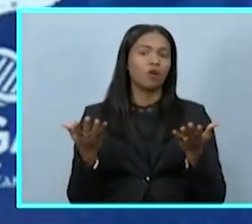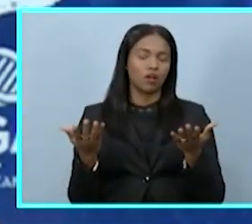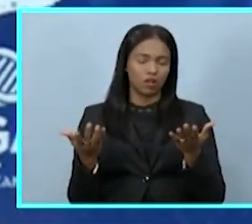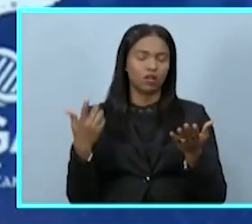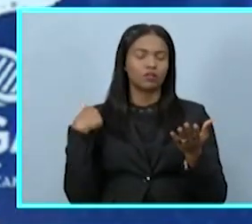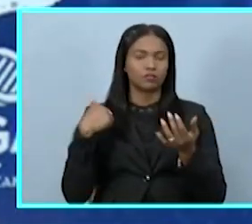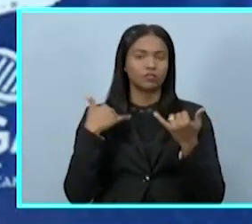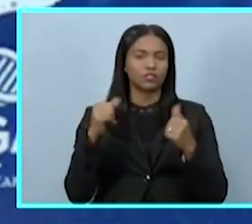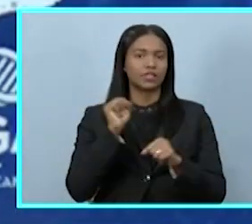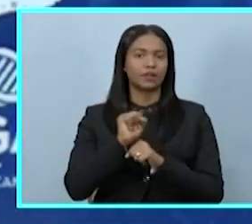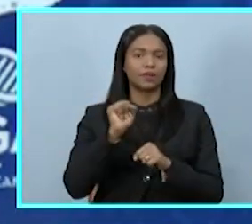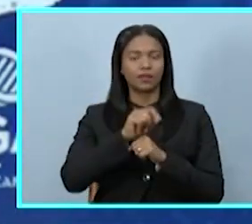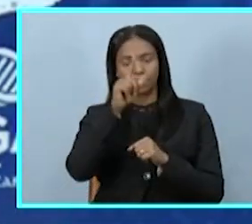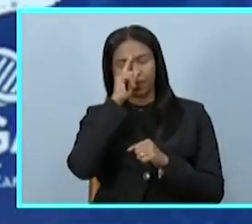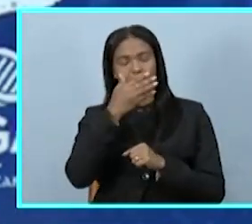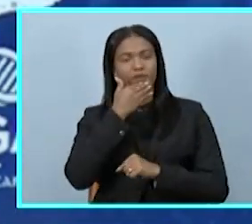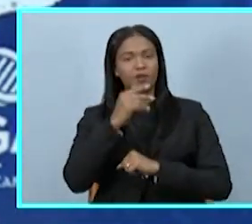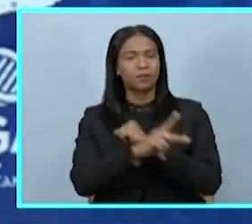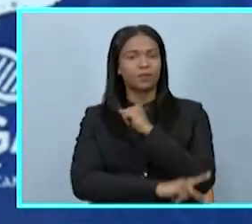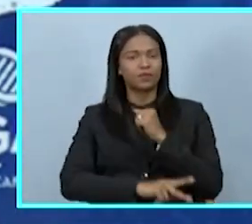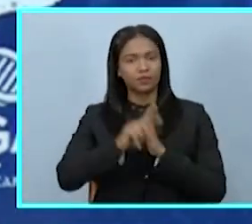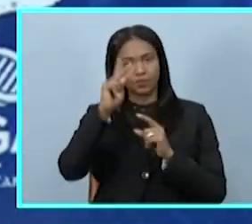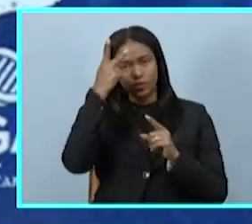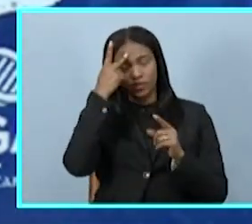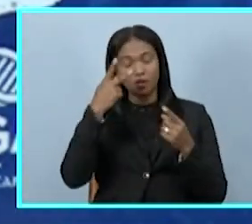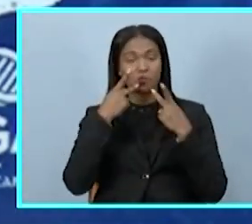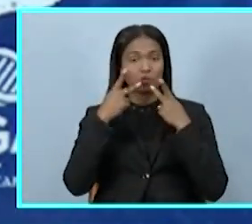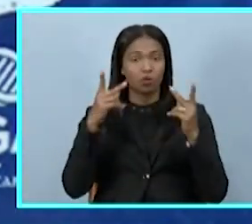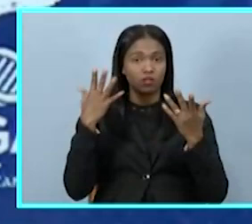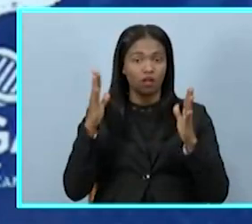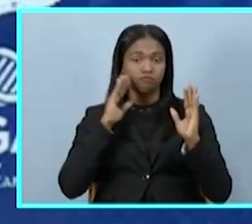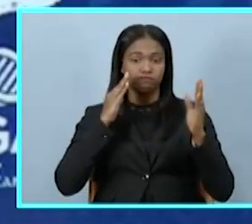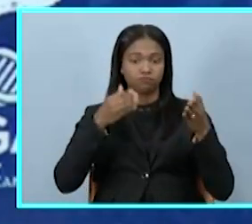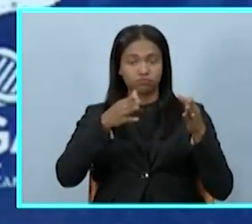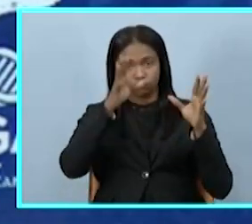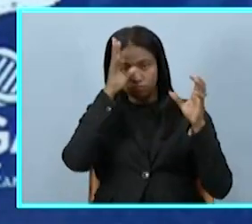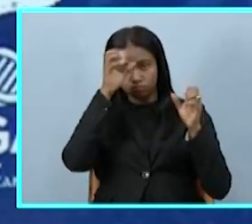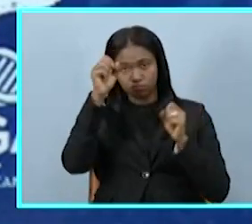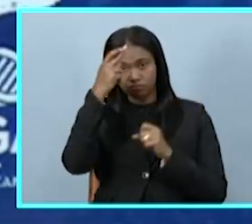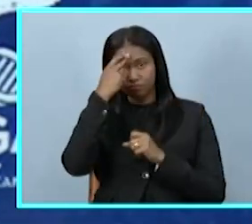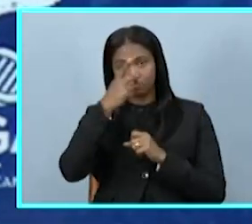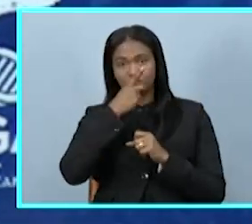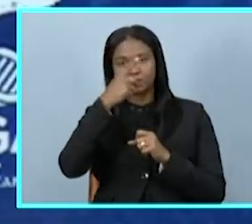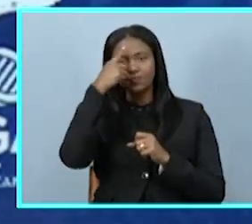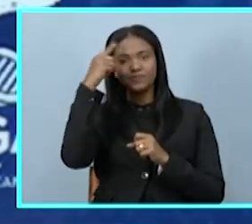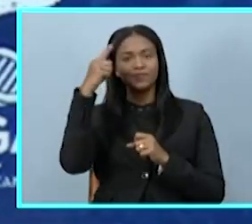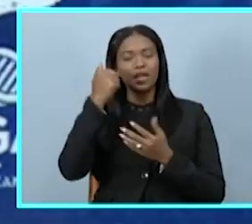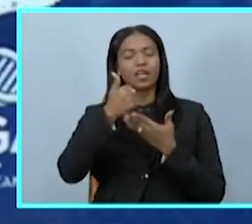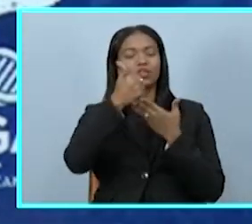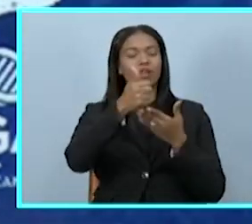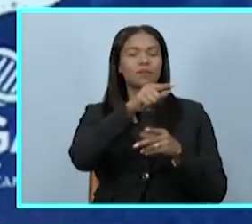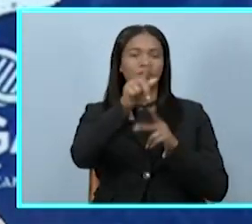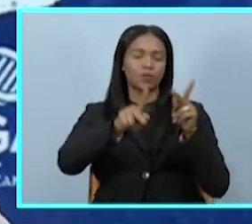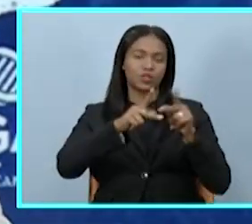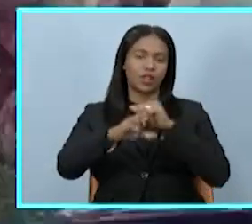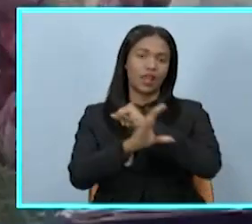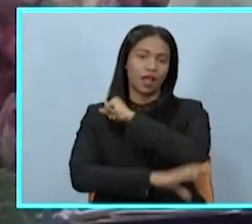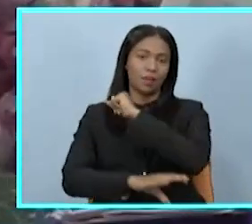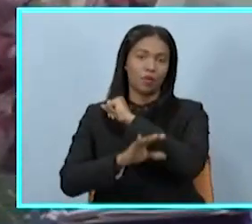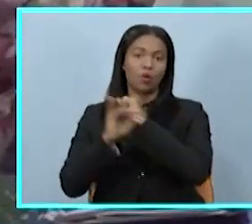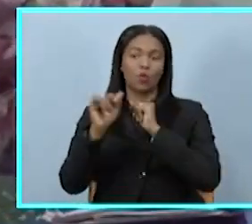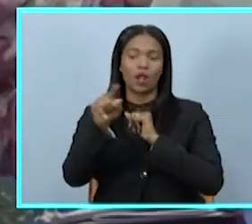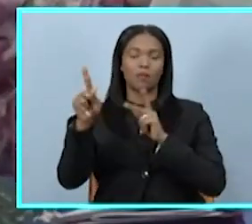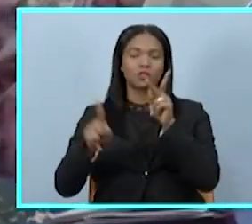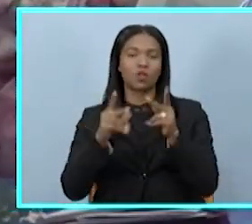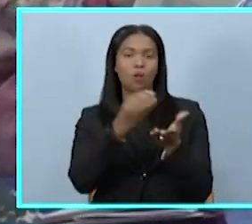trabajando por un mejor país, que las políticas públicas que ha diseñado el presidente de la República son para beneficiar a los productores y a los consumidores.